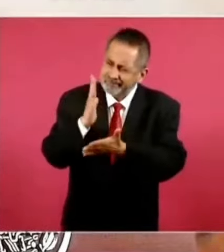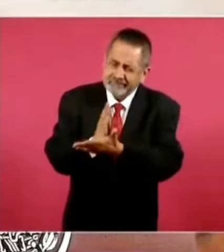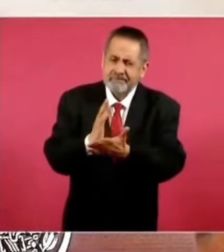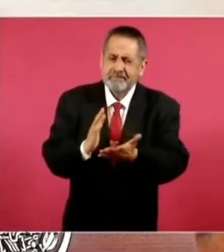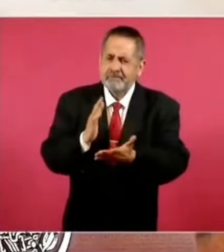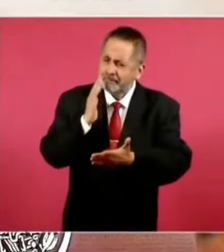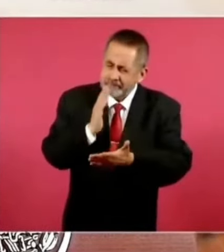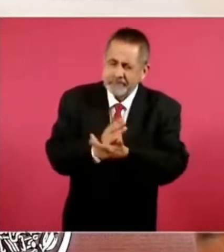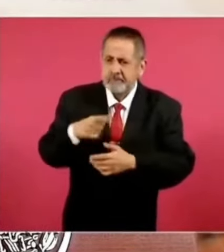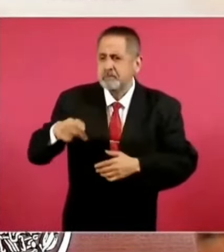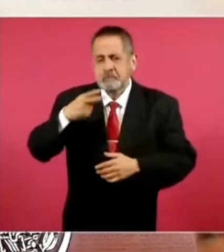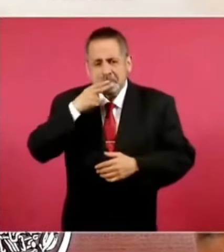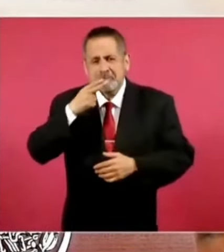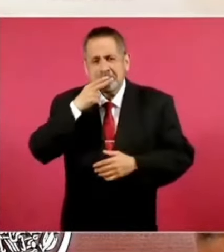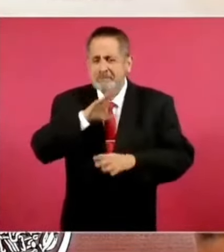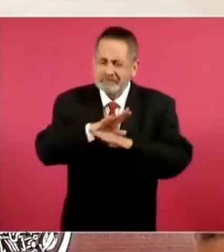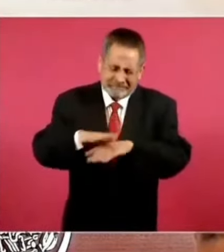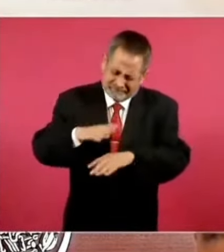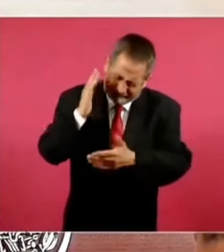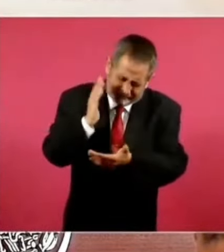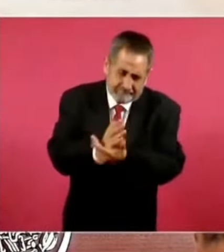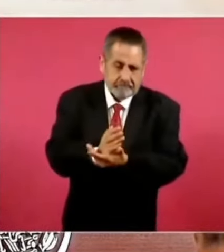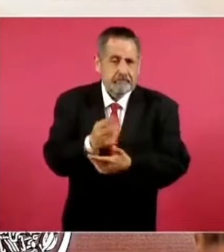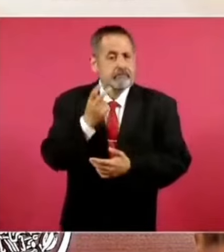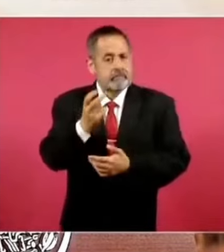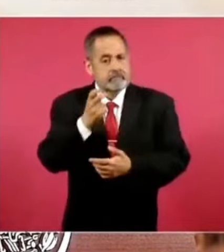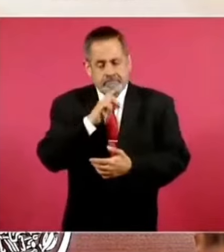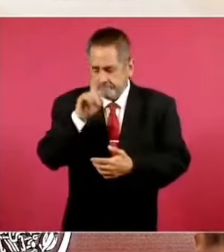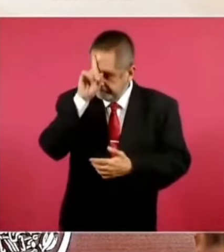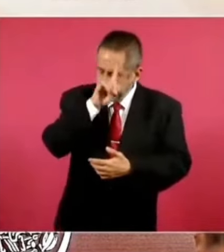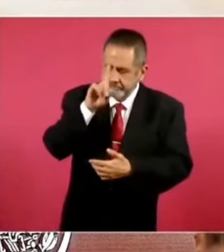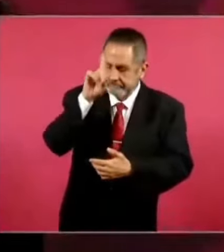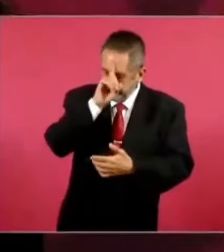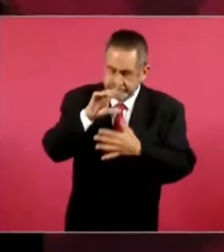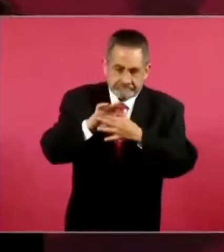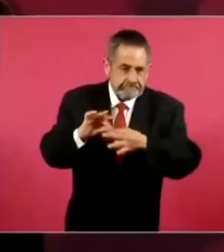el consumo en nuestro país.